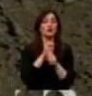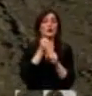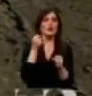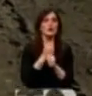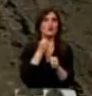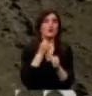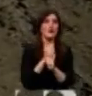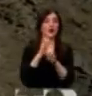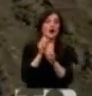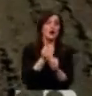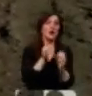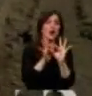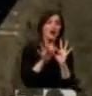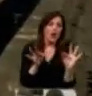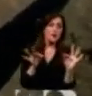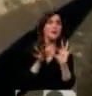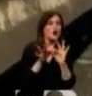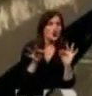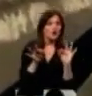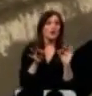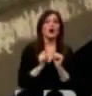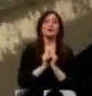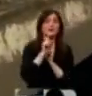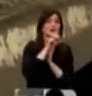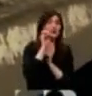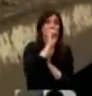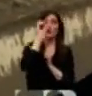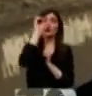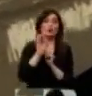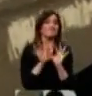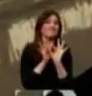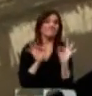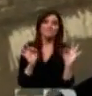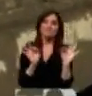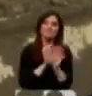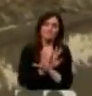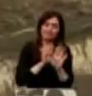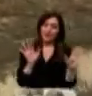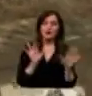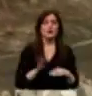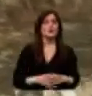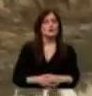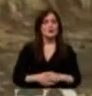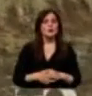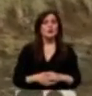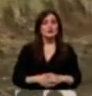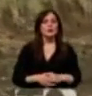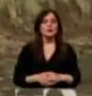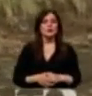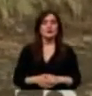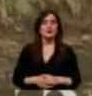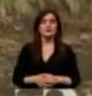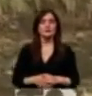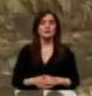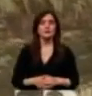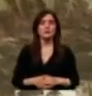de limpieza en el canal Pita. Tenemos al 100% ya habilitado en lo que respecta a limpieza. Al momento se está